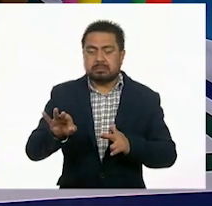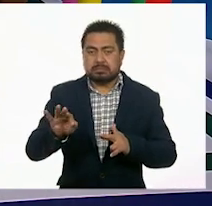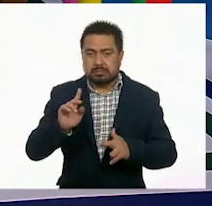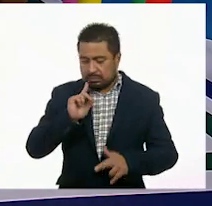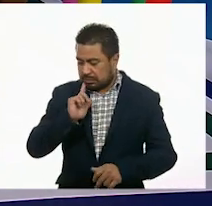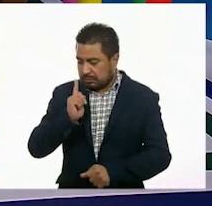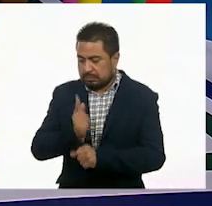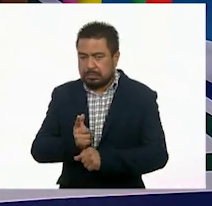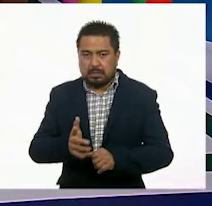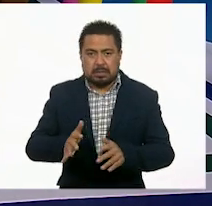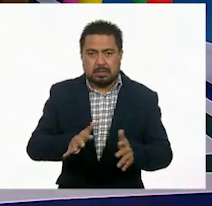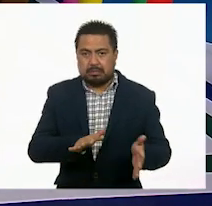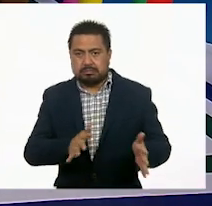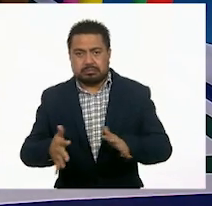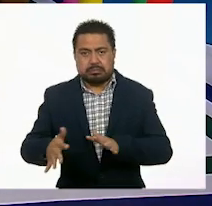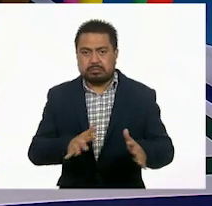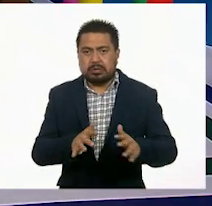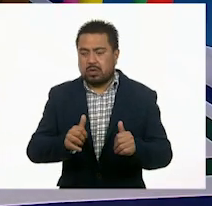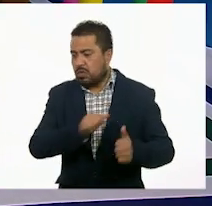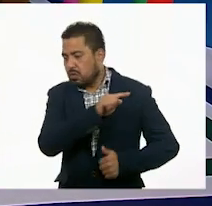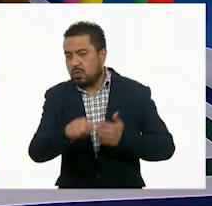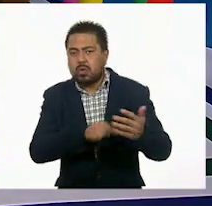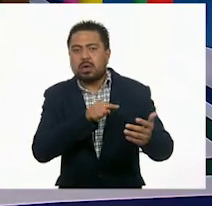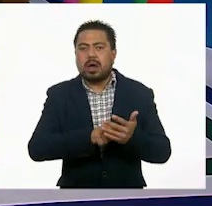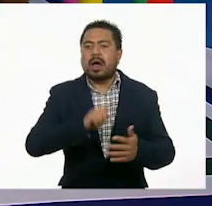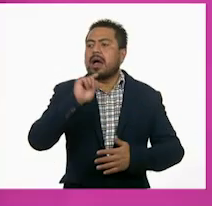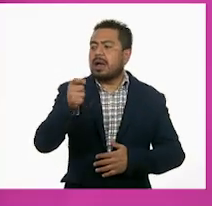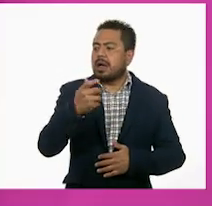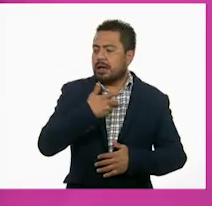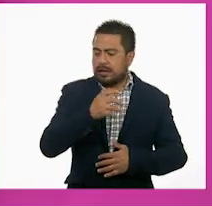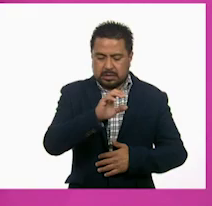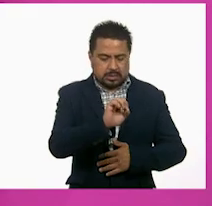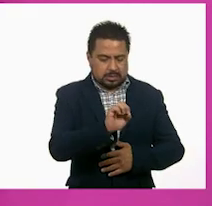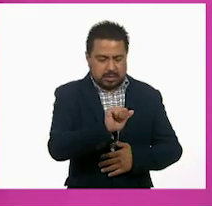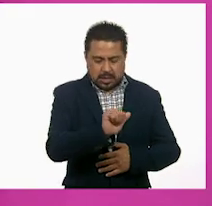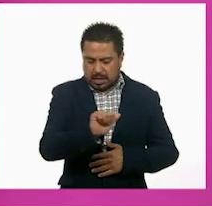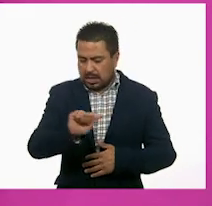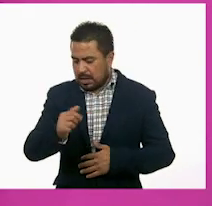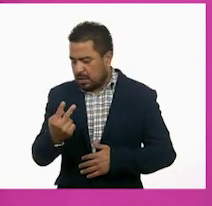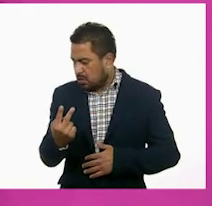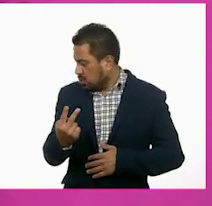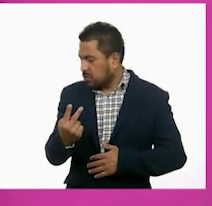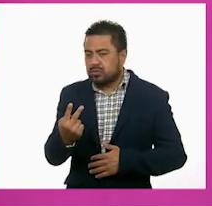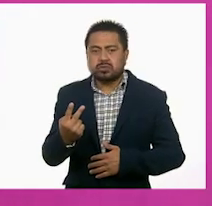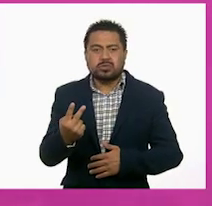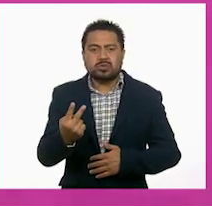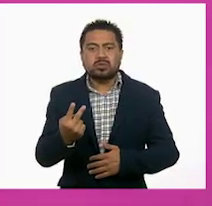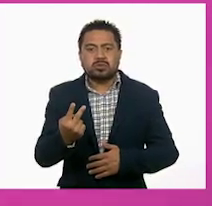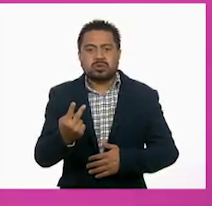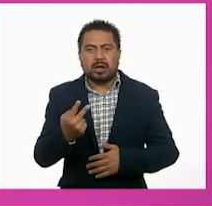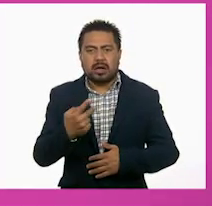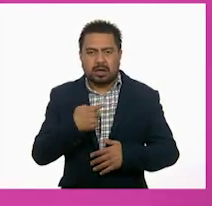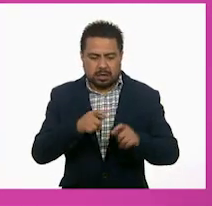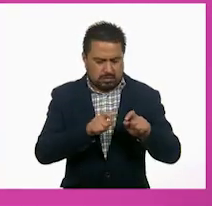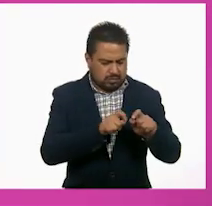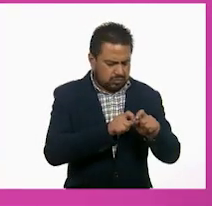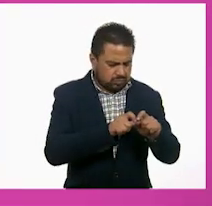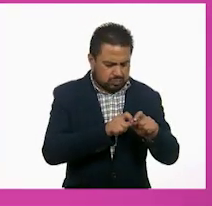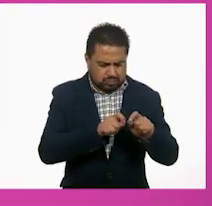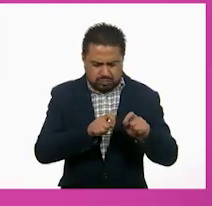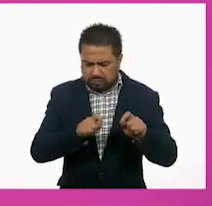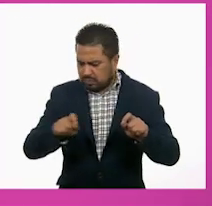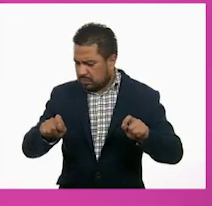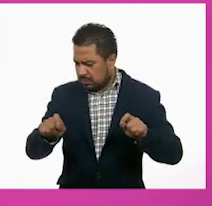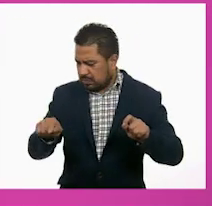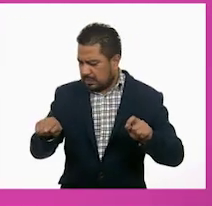veo más o menos el espacio que hay entre el 0 y el 2, lo marco, tal vez